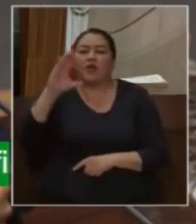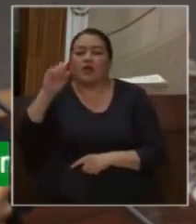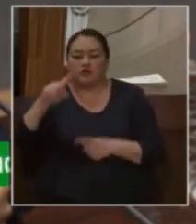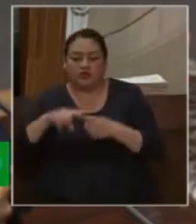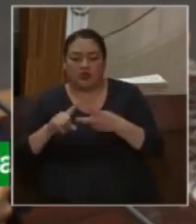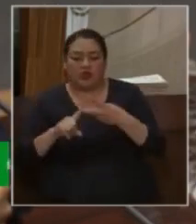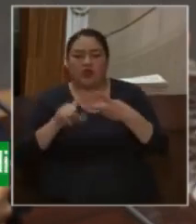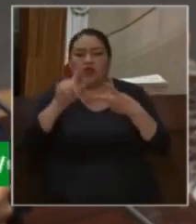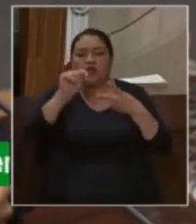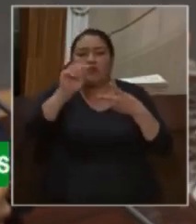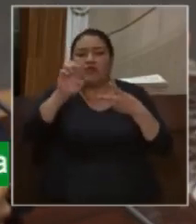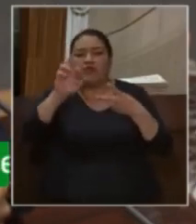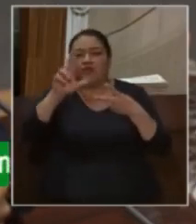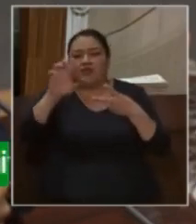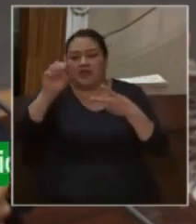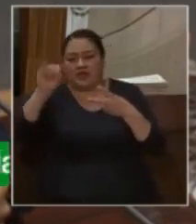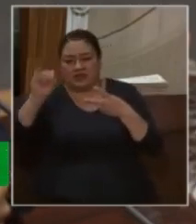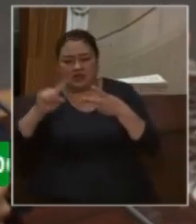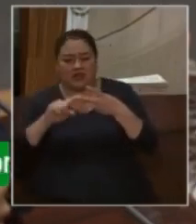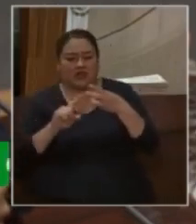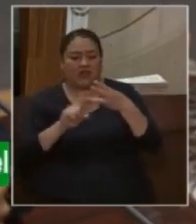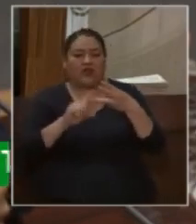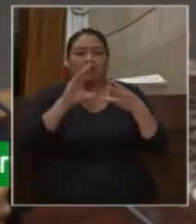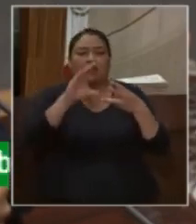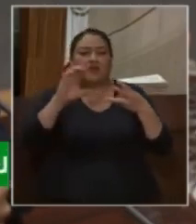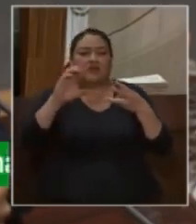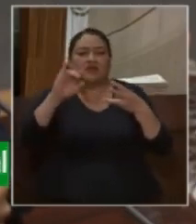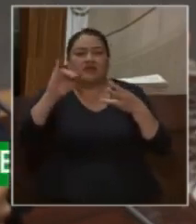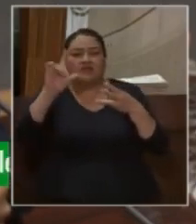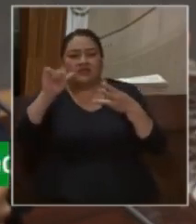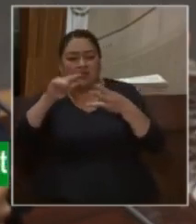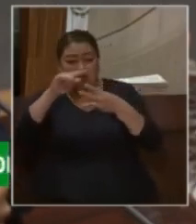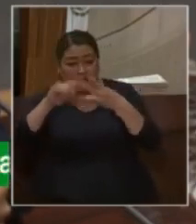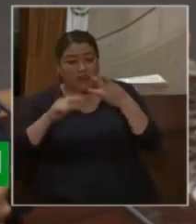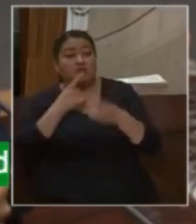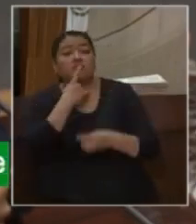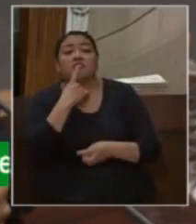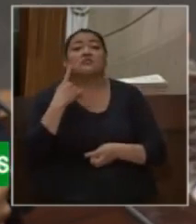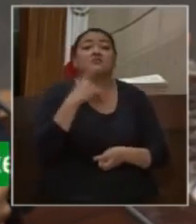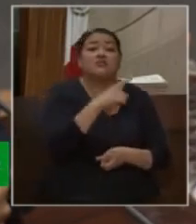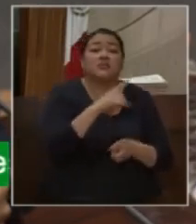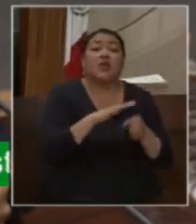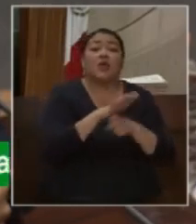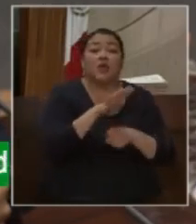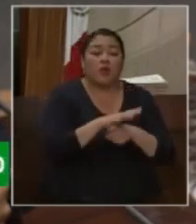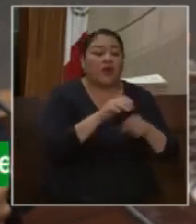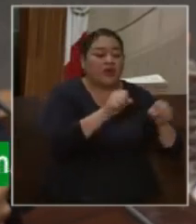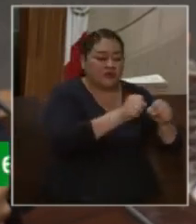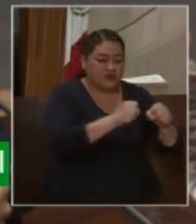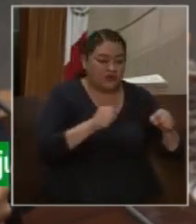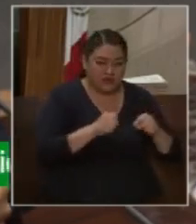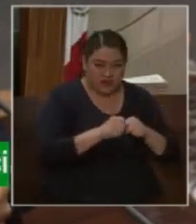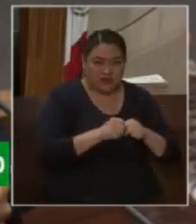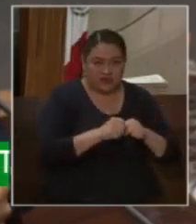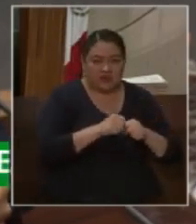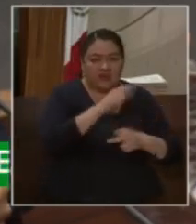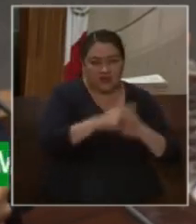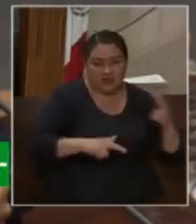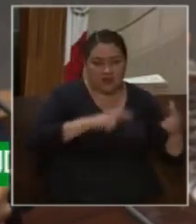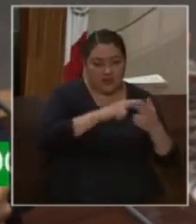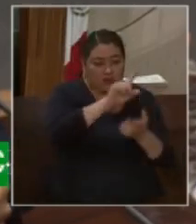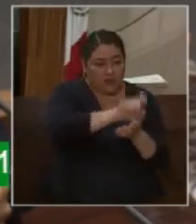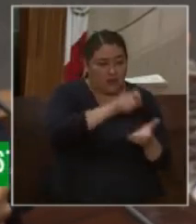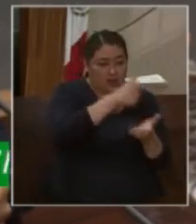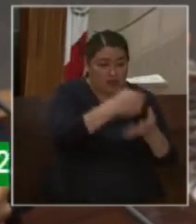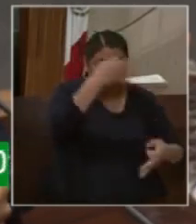Teresita Alejandra C. Canto y Cecilia Natividad Arceo Pinto, a fin de controvertir la sentencia emitida por la Sala Regional Jalapa, que confirmó